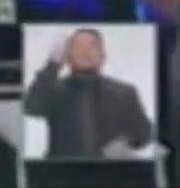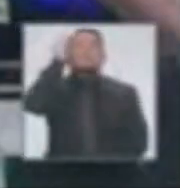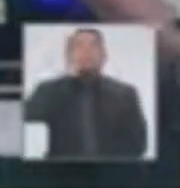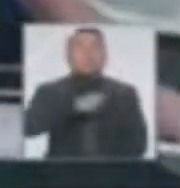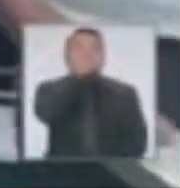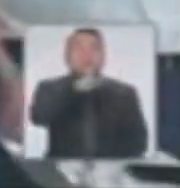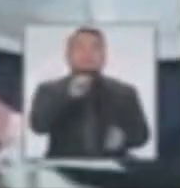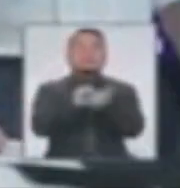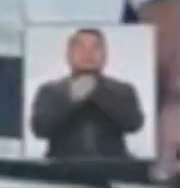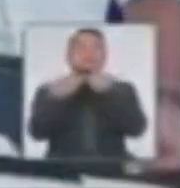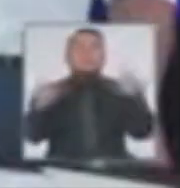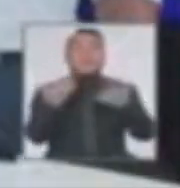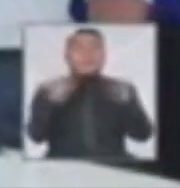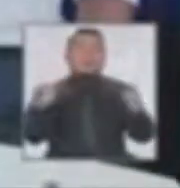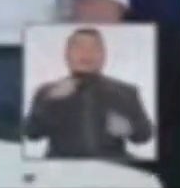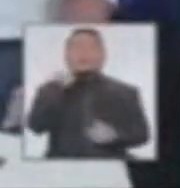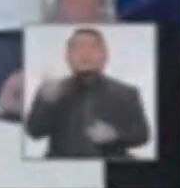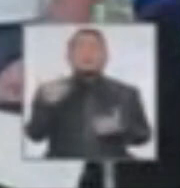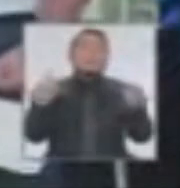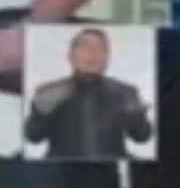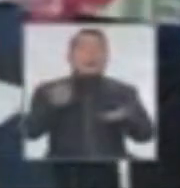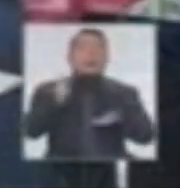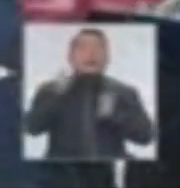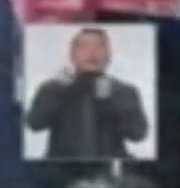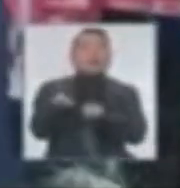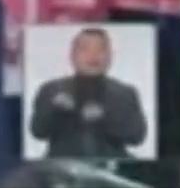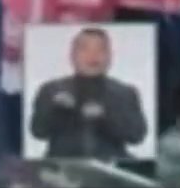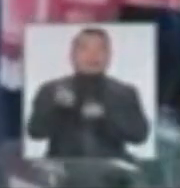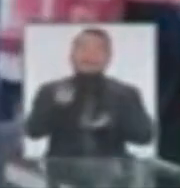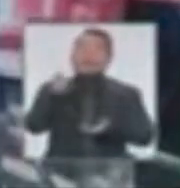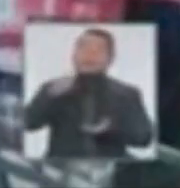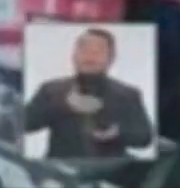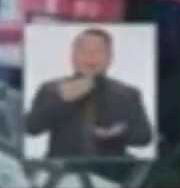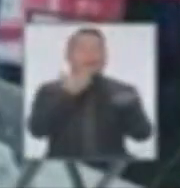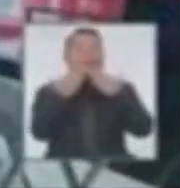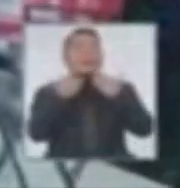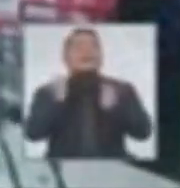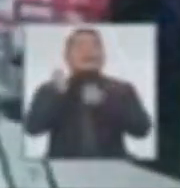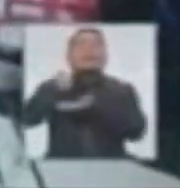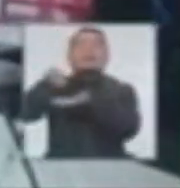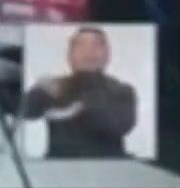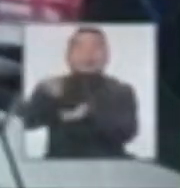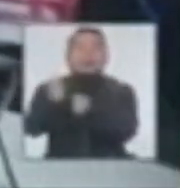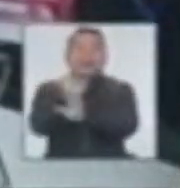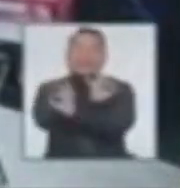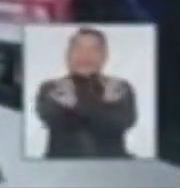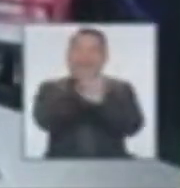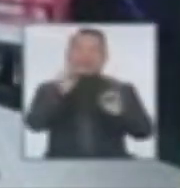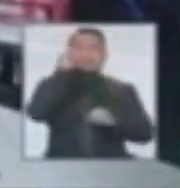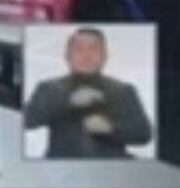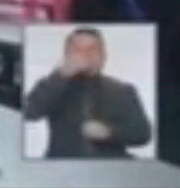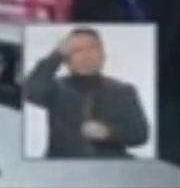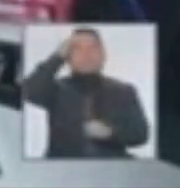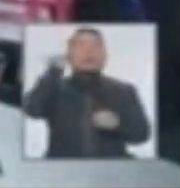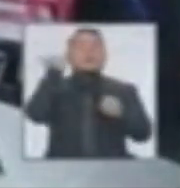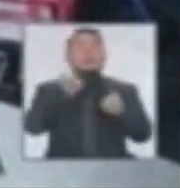desordenado, ¿no? Muy desordenado, porque no llegas al punto mientras te dedicas a qué contestarle a alguien que te dice cualquier cosa. Se pierde la